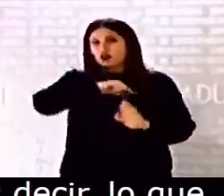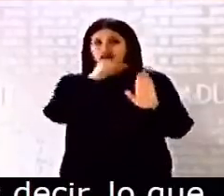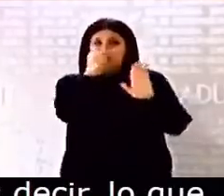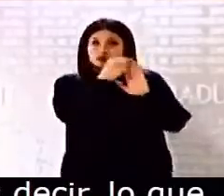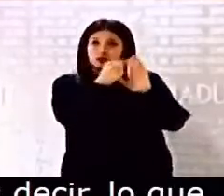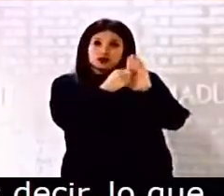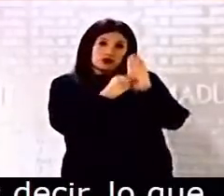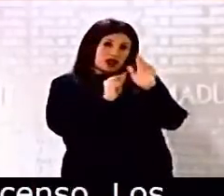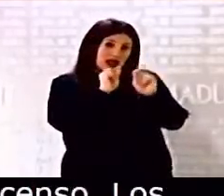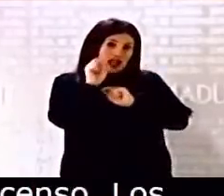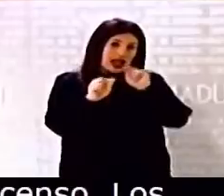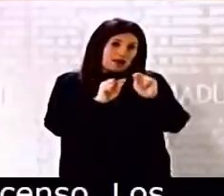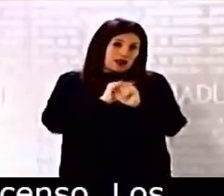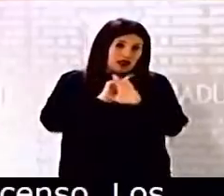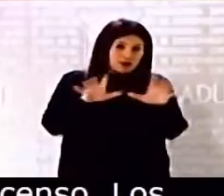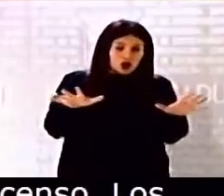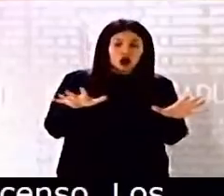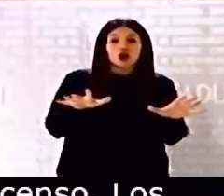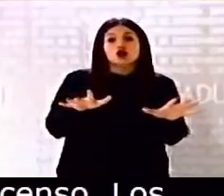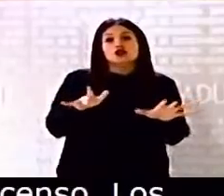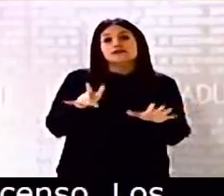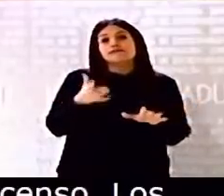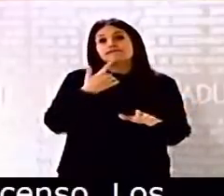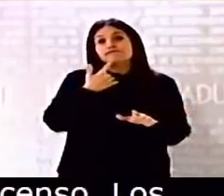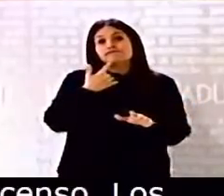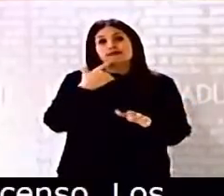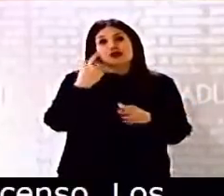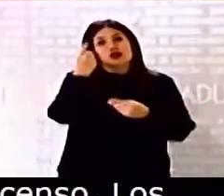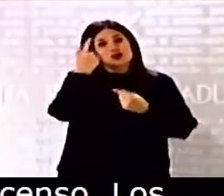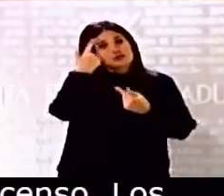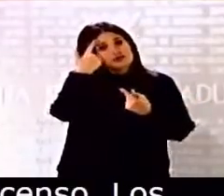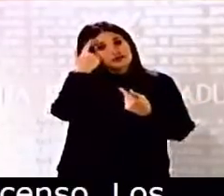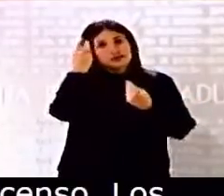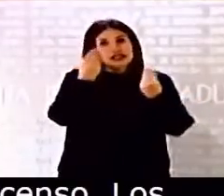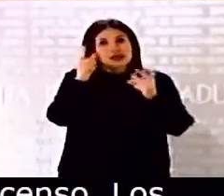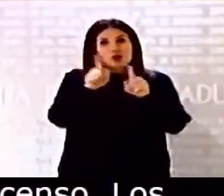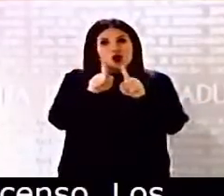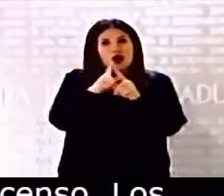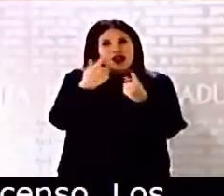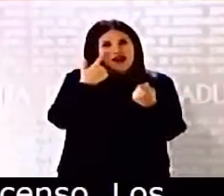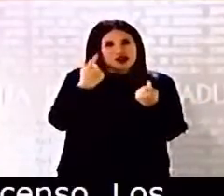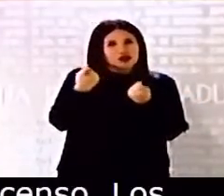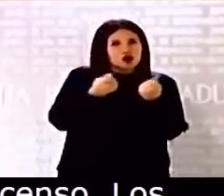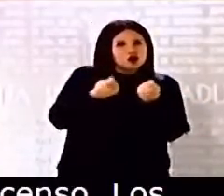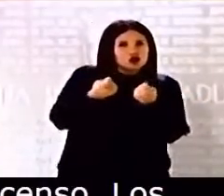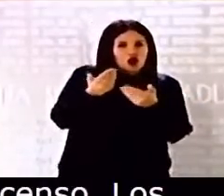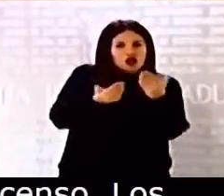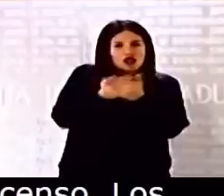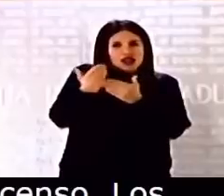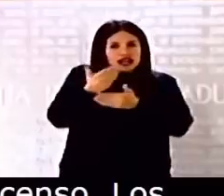epidemiológicos que nos llevan a predecir qué va a pasar en los próximos días no se han alterado,